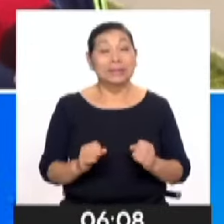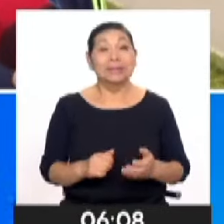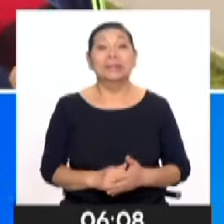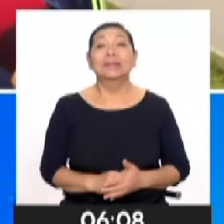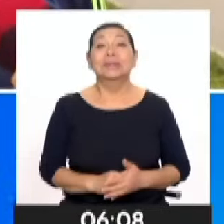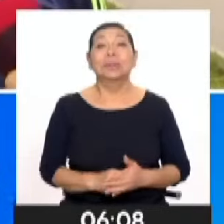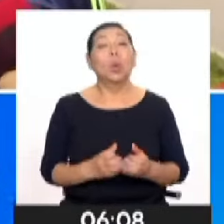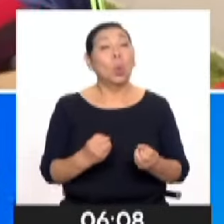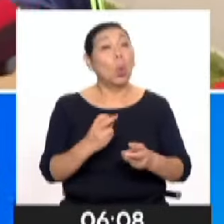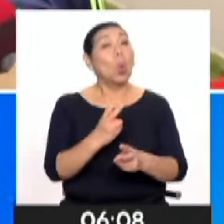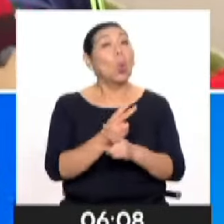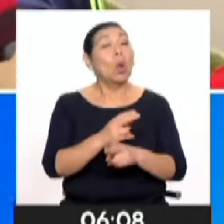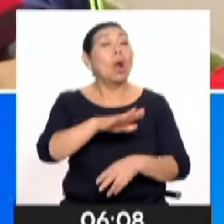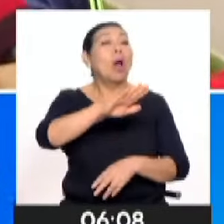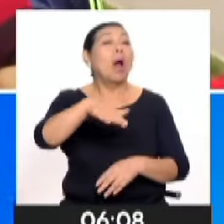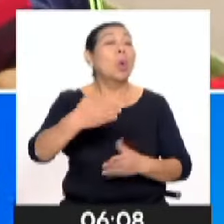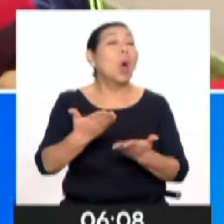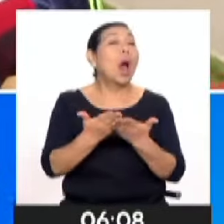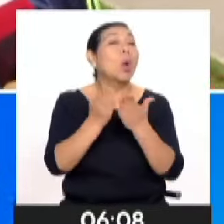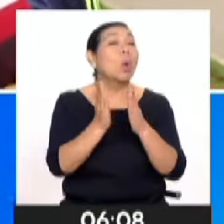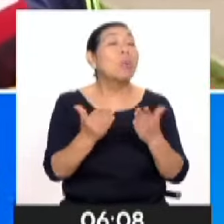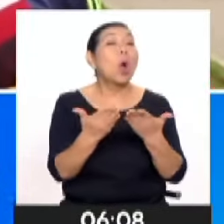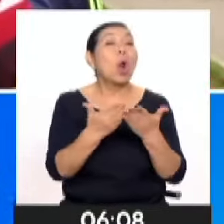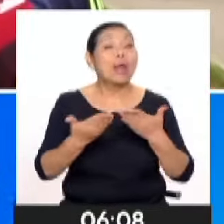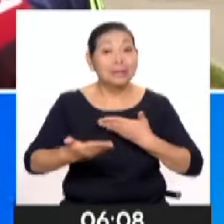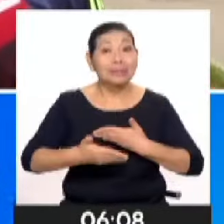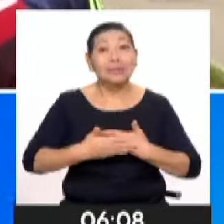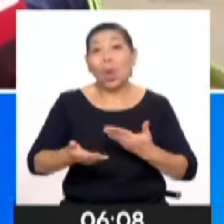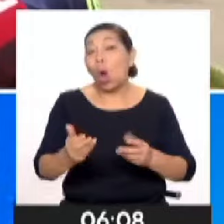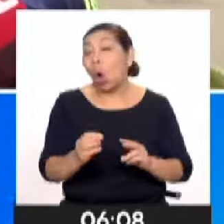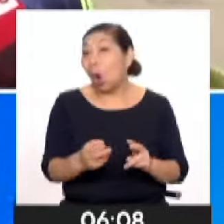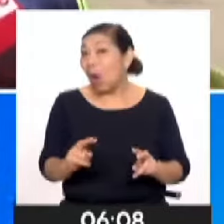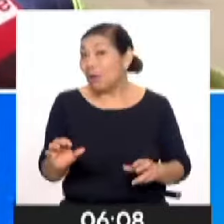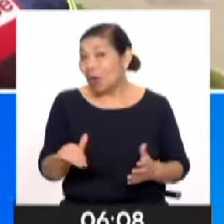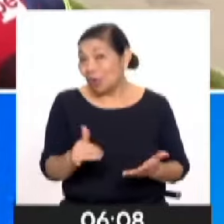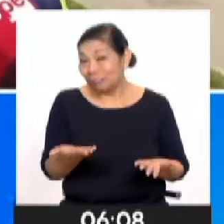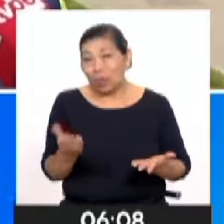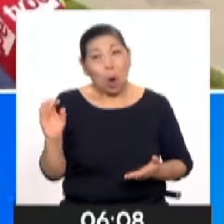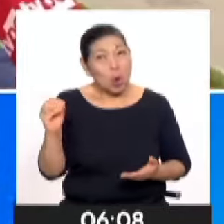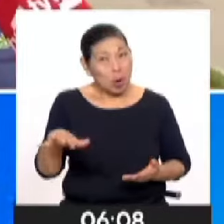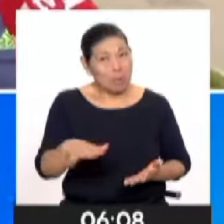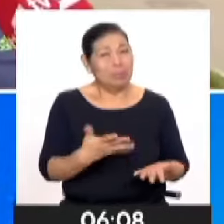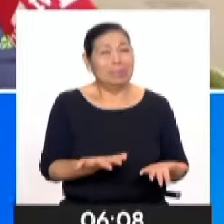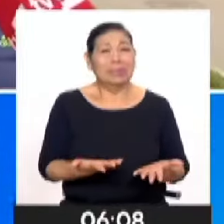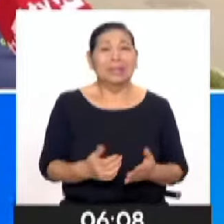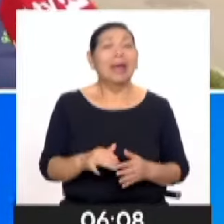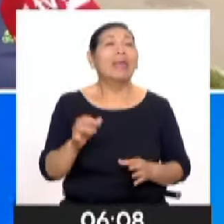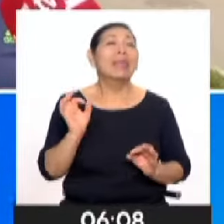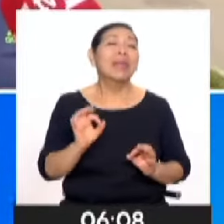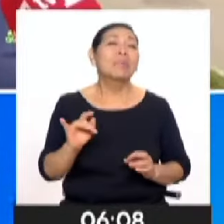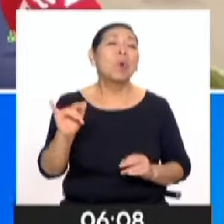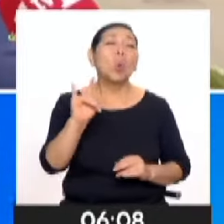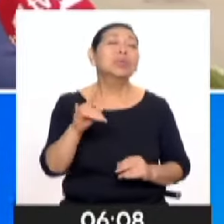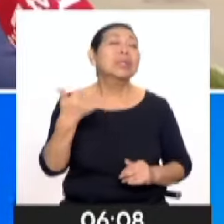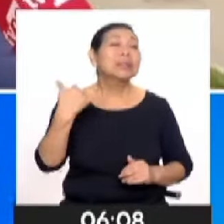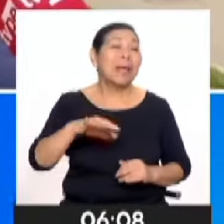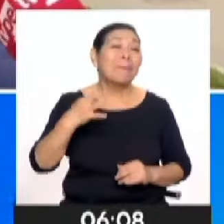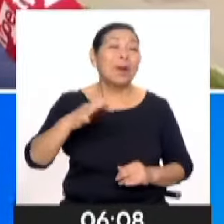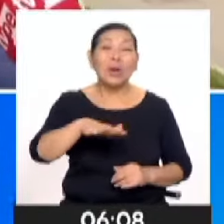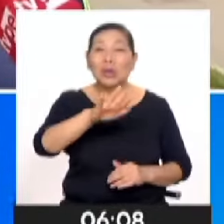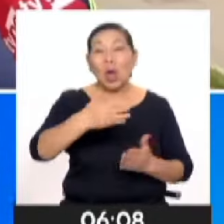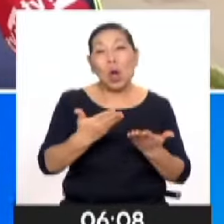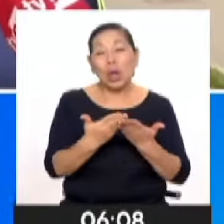este mucho cuidado con los chicos no pero como son jovencitos y Igualmente tienen un dispositivo y este